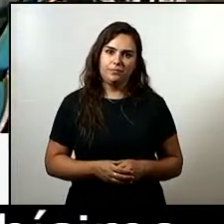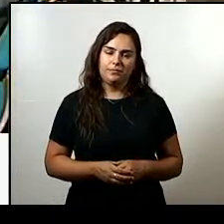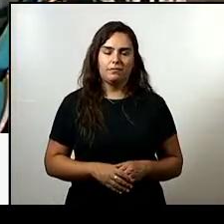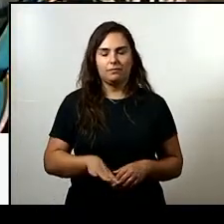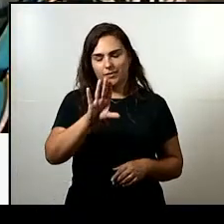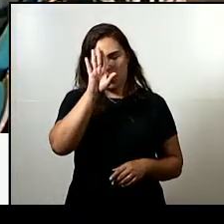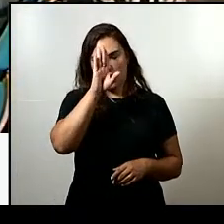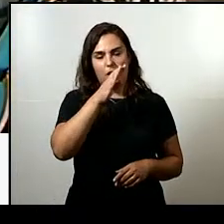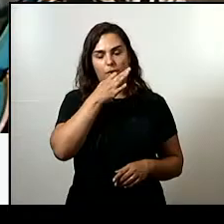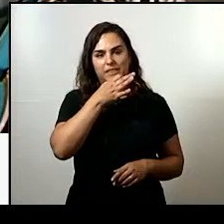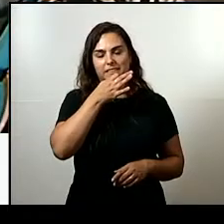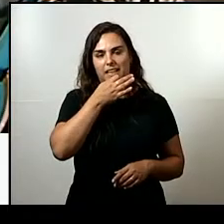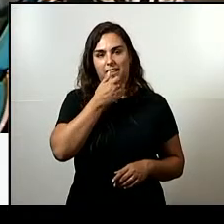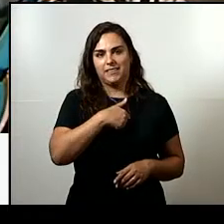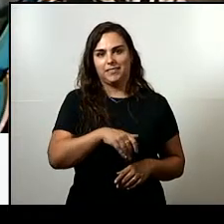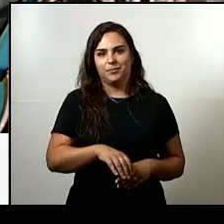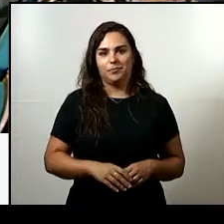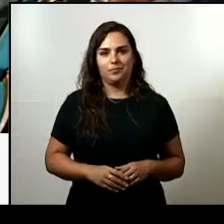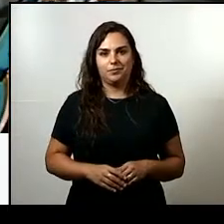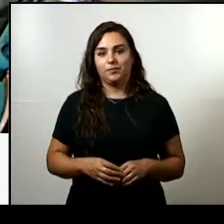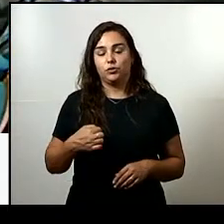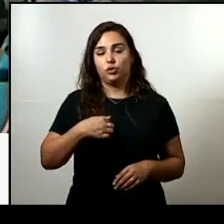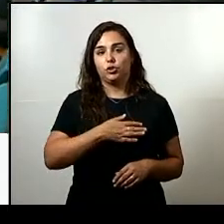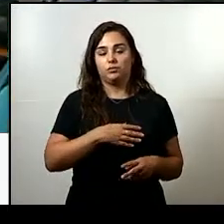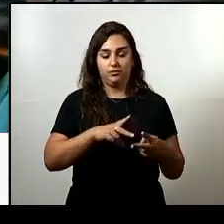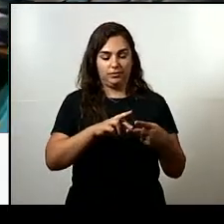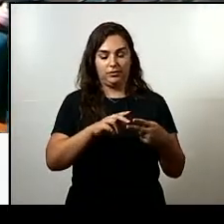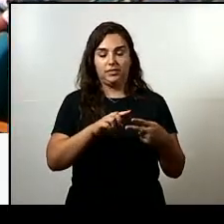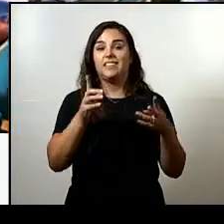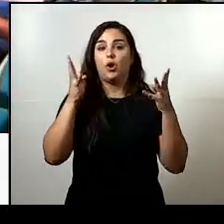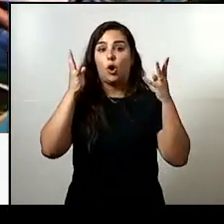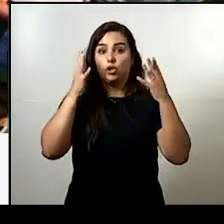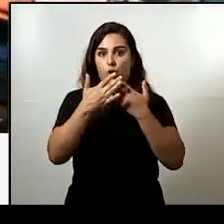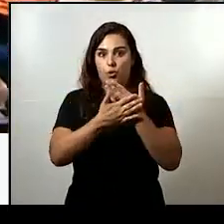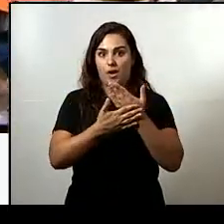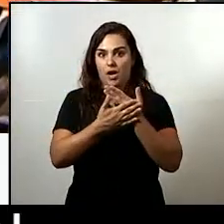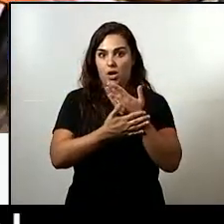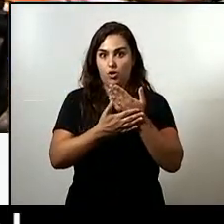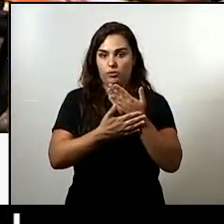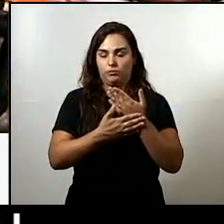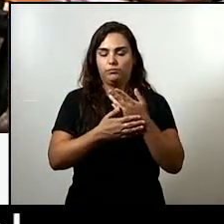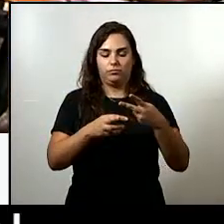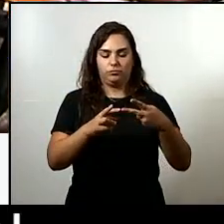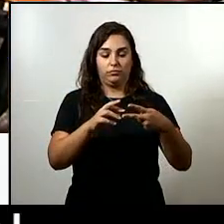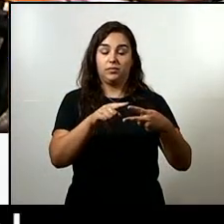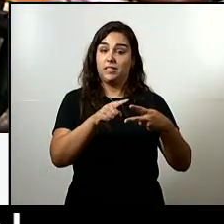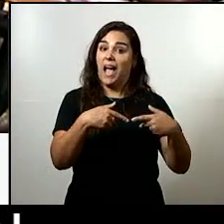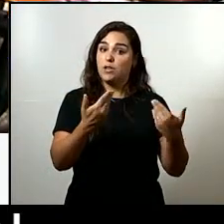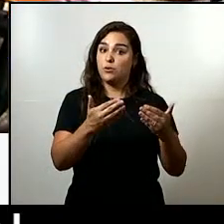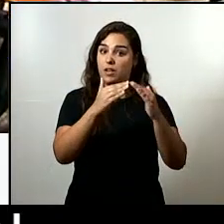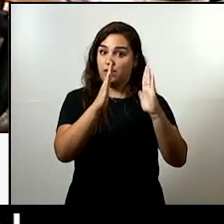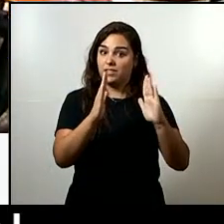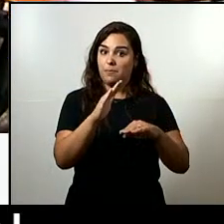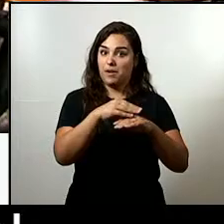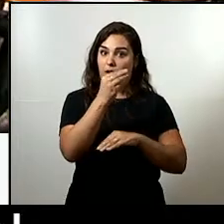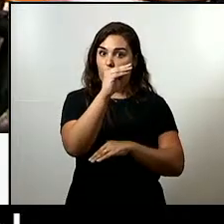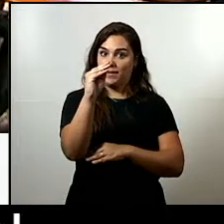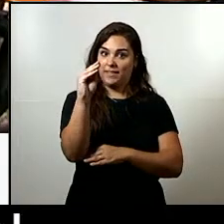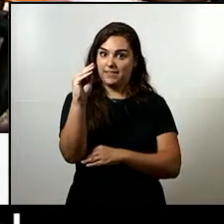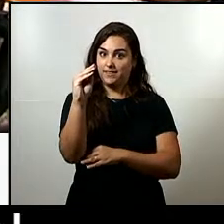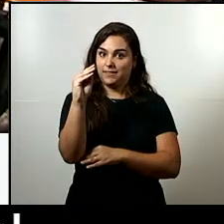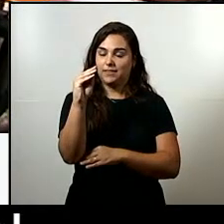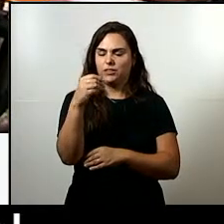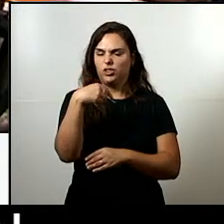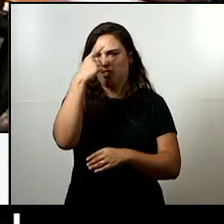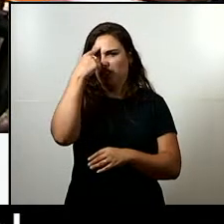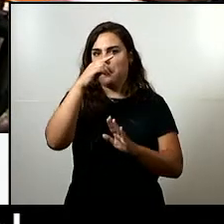Hola, buenas tardes ya. Yo quería 2 cosas sobre el Consejo de Gobierno. Las ayudas de vivienda para jóvenes, quería saber